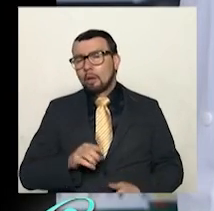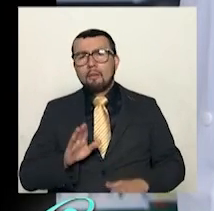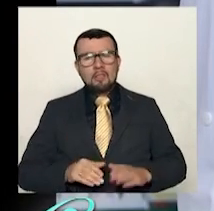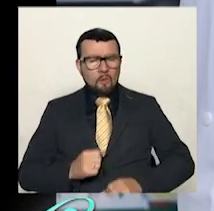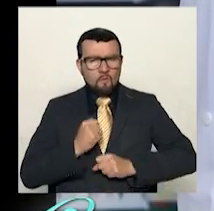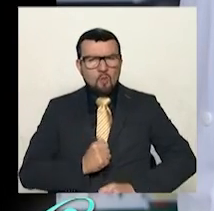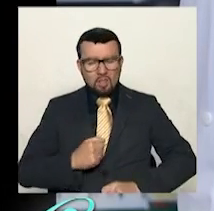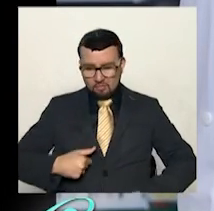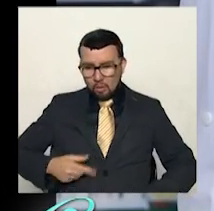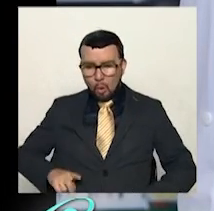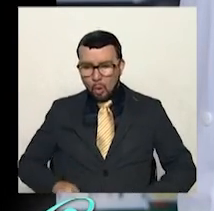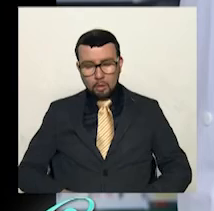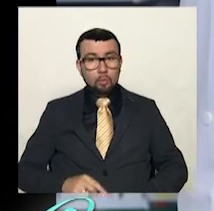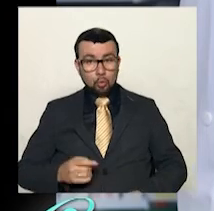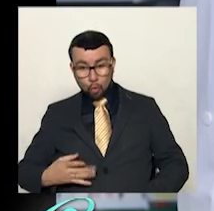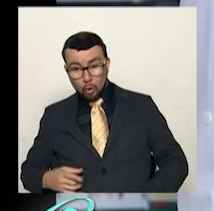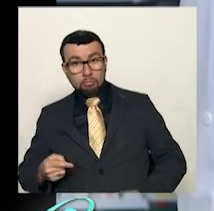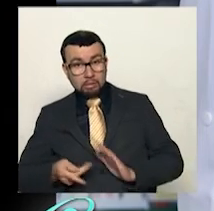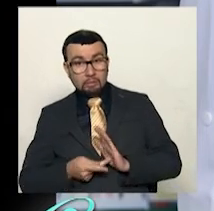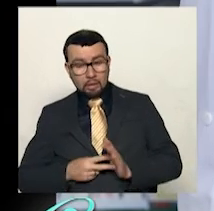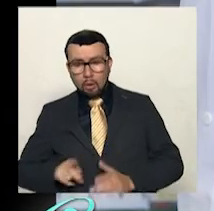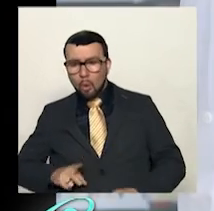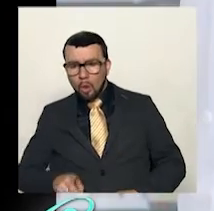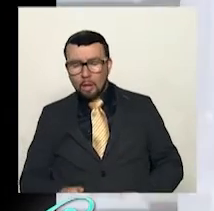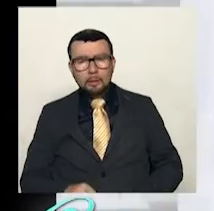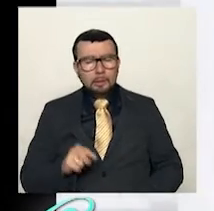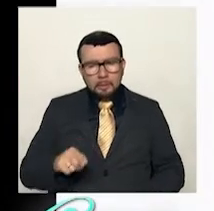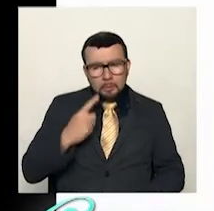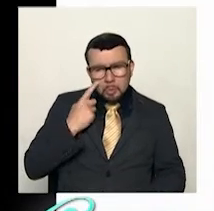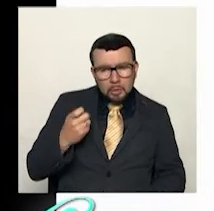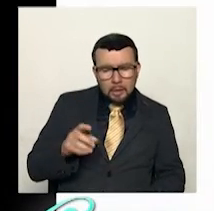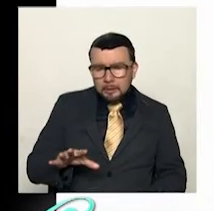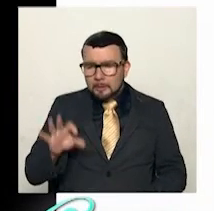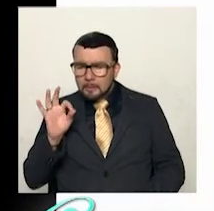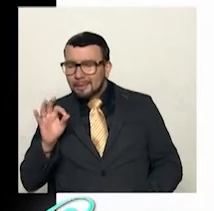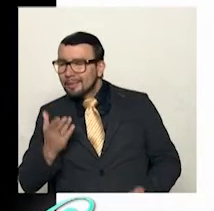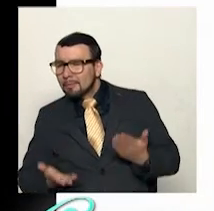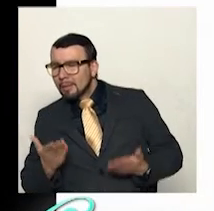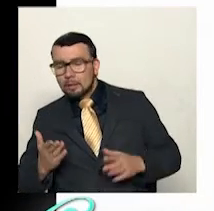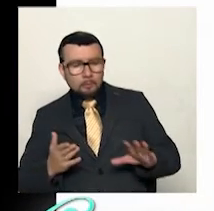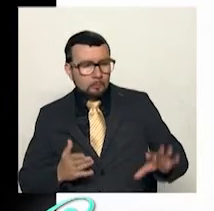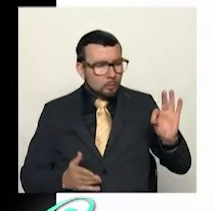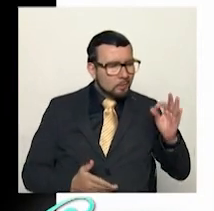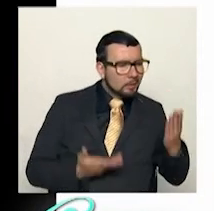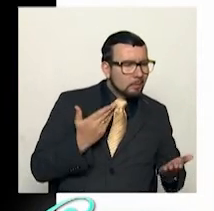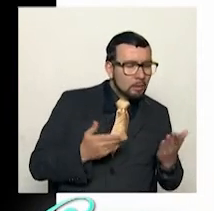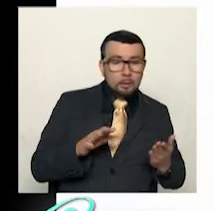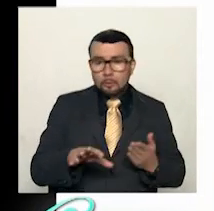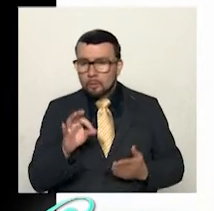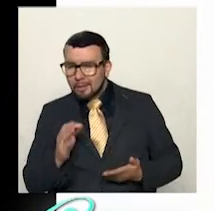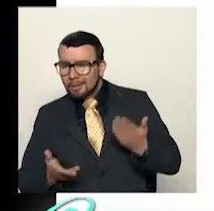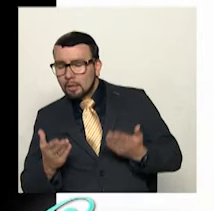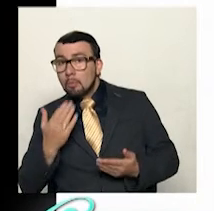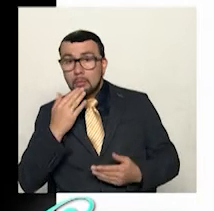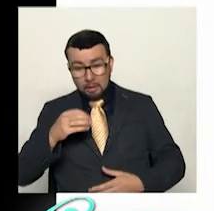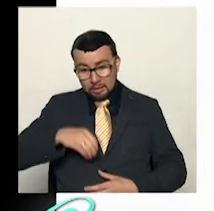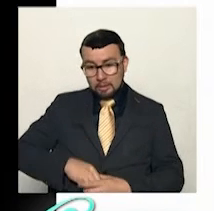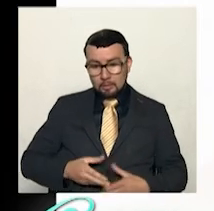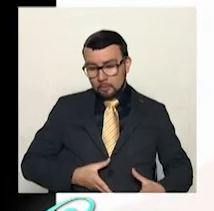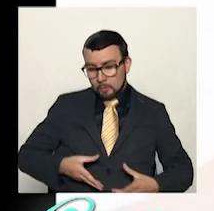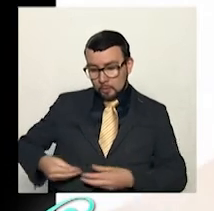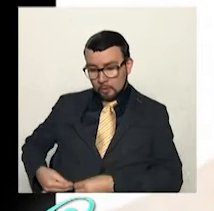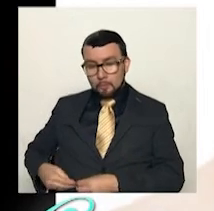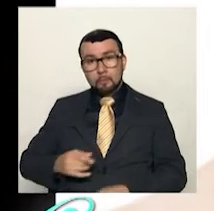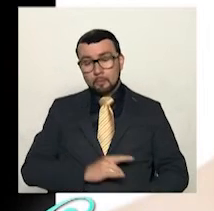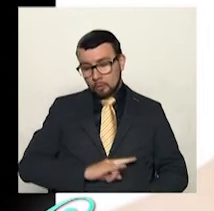resistencia, no todos los dolores son parásitos y a veces hay que escoger el mejor desparasitante para cada patología. Y cuando ya estamos con un absceso amebiano a nivel del hígado, el